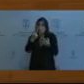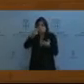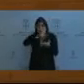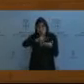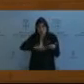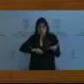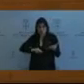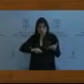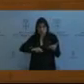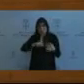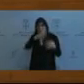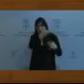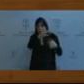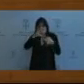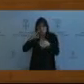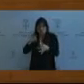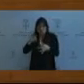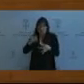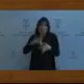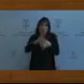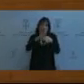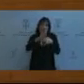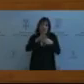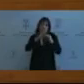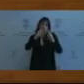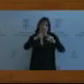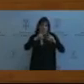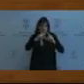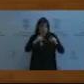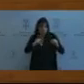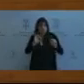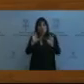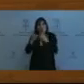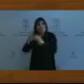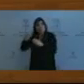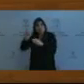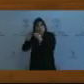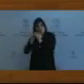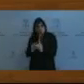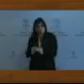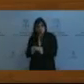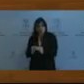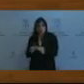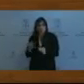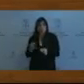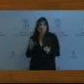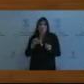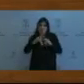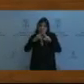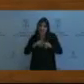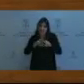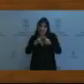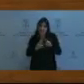de otros colectivos y, sobre todo, que revisen el marco legal en que nos movemos. Entenderán